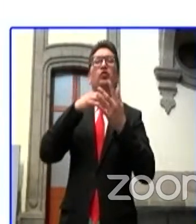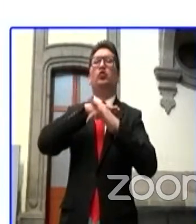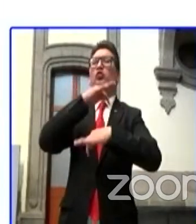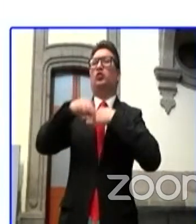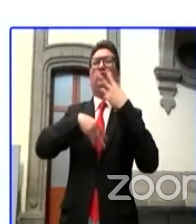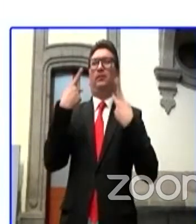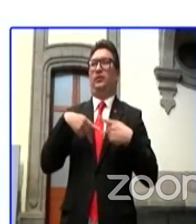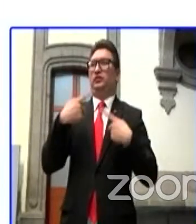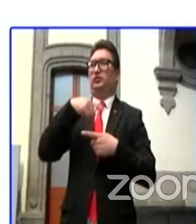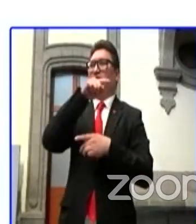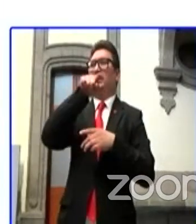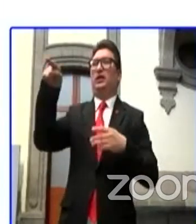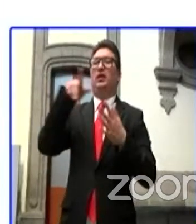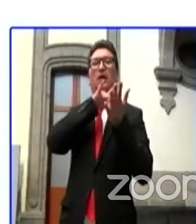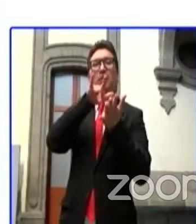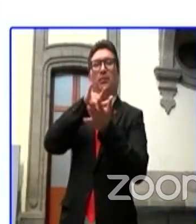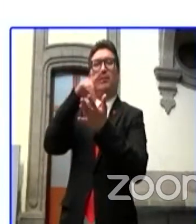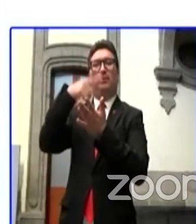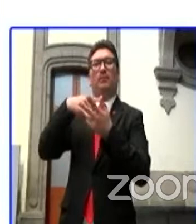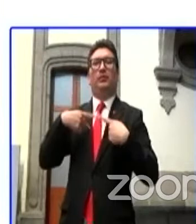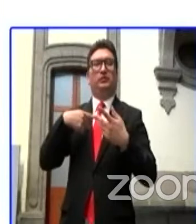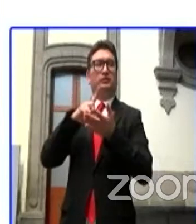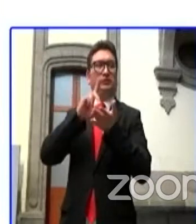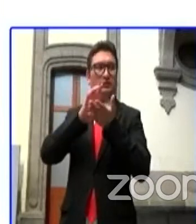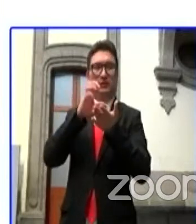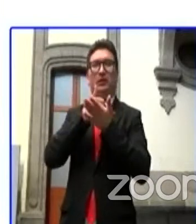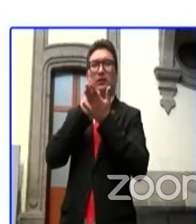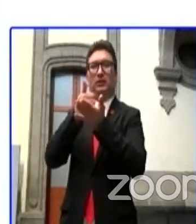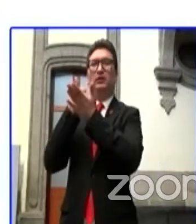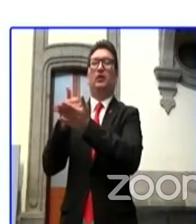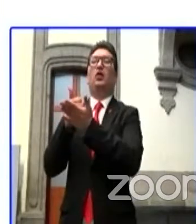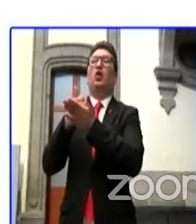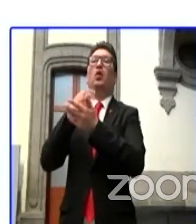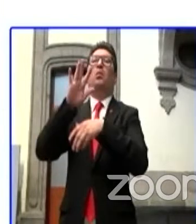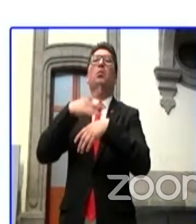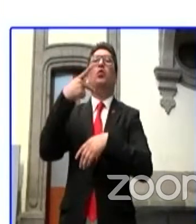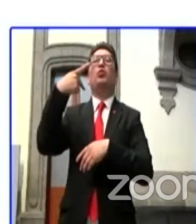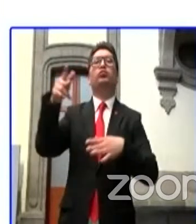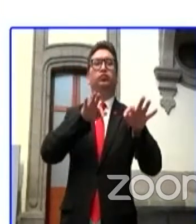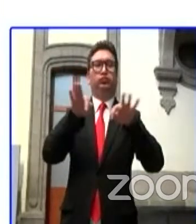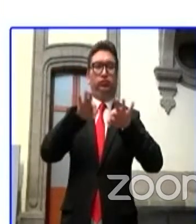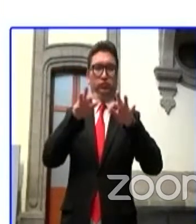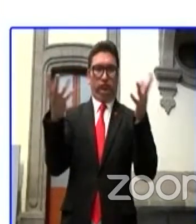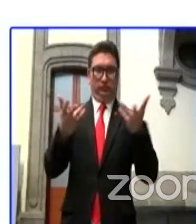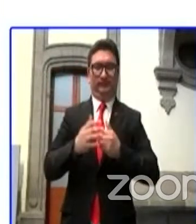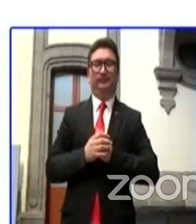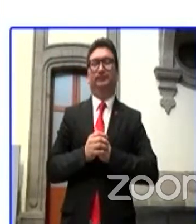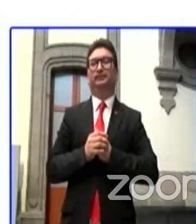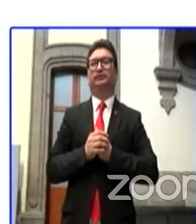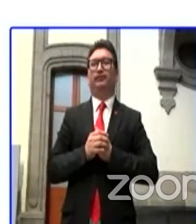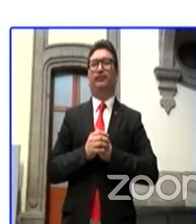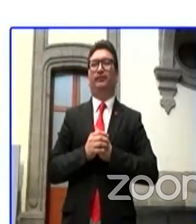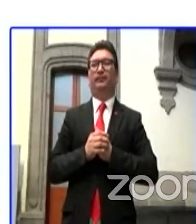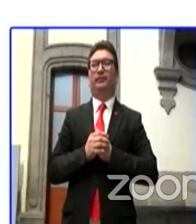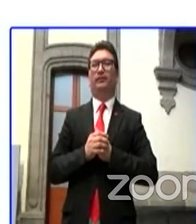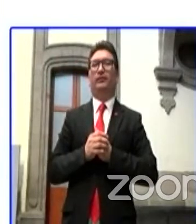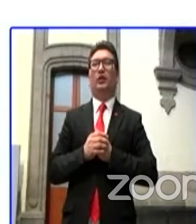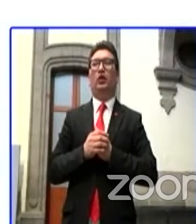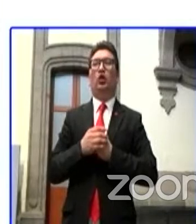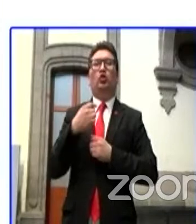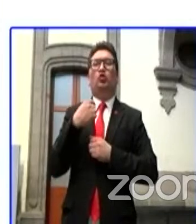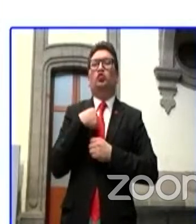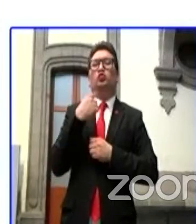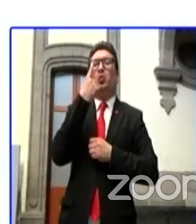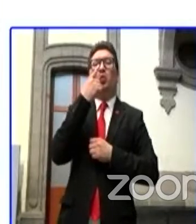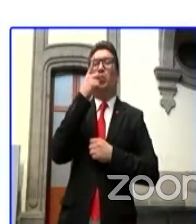dedican a brindar apoyo a las personas con discapacidad como parte de su trabajo, ¿de acuerdo? Y yo la única pregunta que